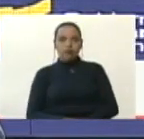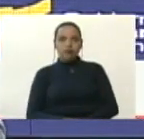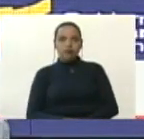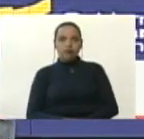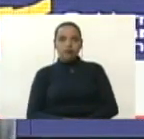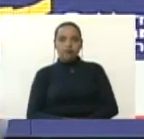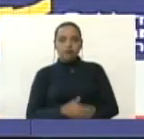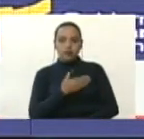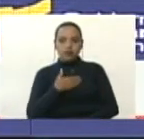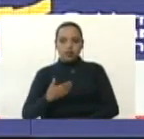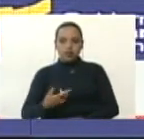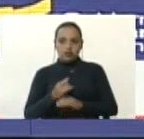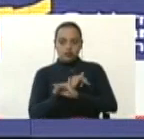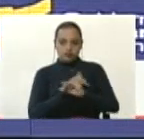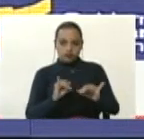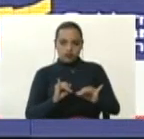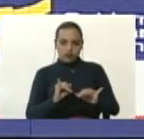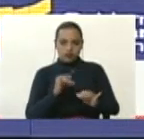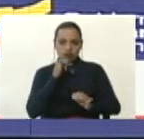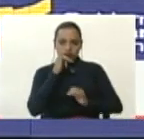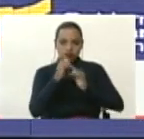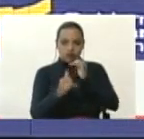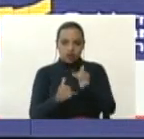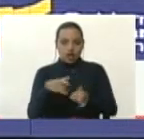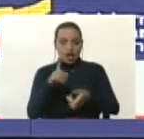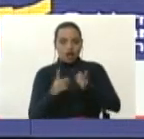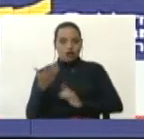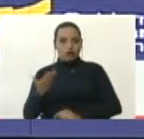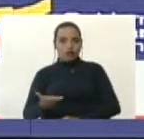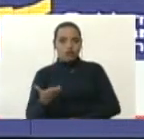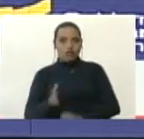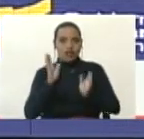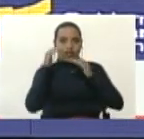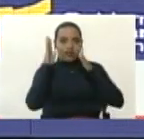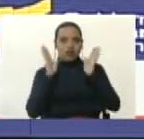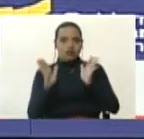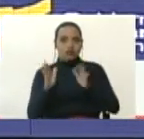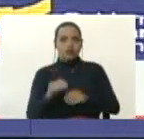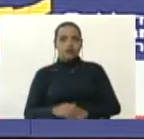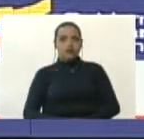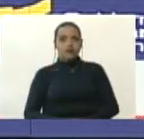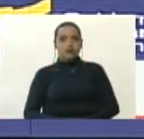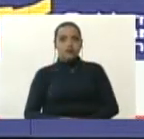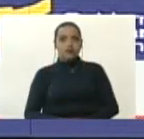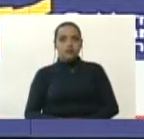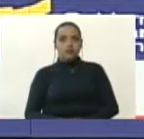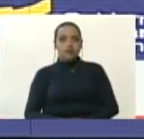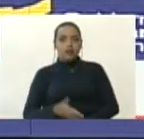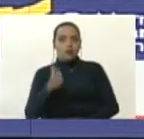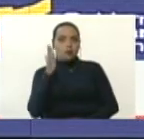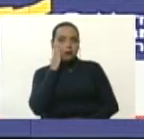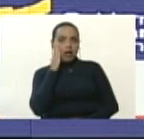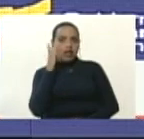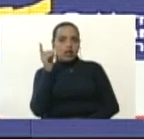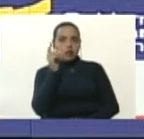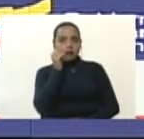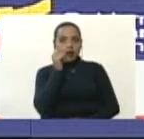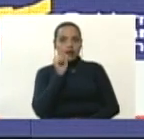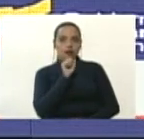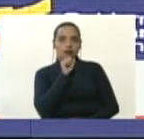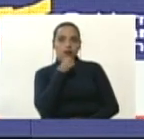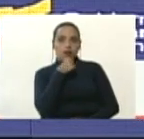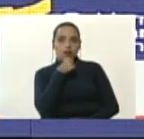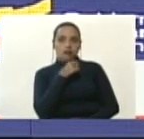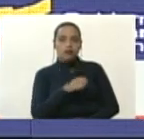Quiero para finalizar anunciar algo muy importante. Atención, atención, madres, padres, abuelos